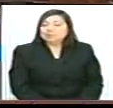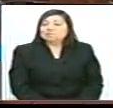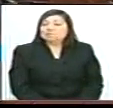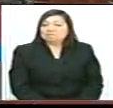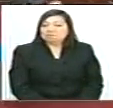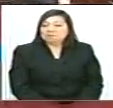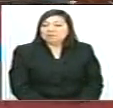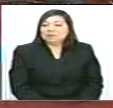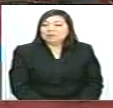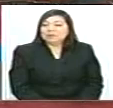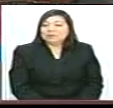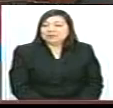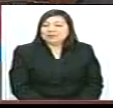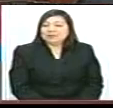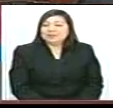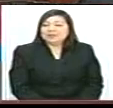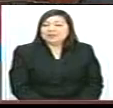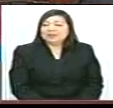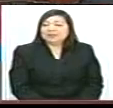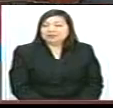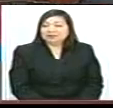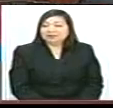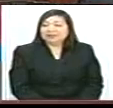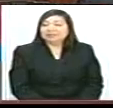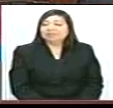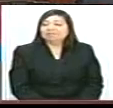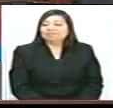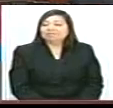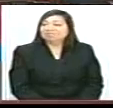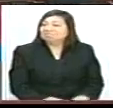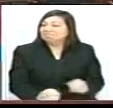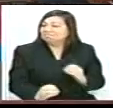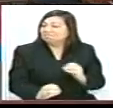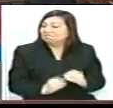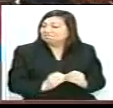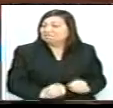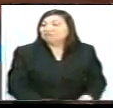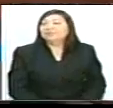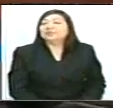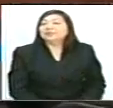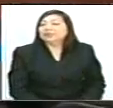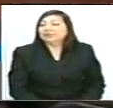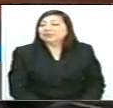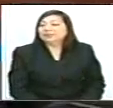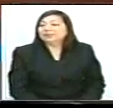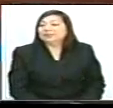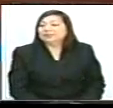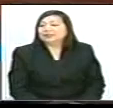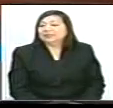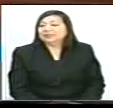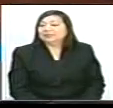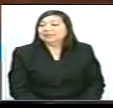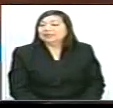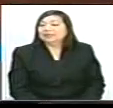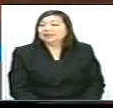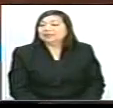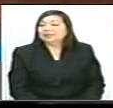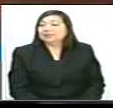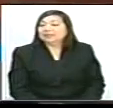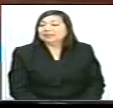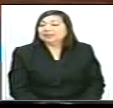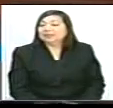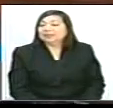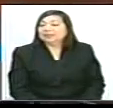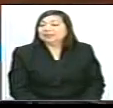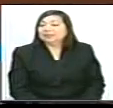Puede continuar, congresista del Castillo. Con mucho gusto lo sacaremos al señor congresista de la ignorancia en el tema, ¿no?